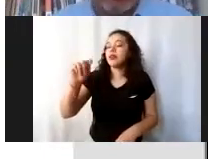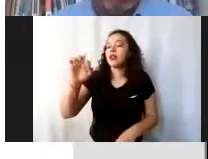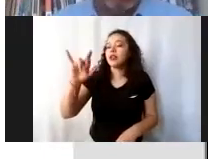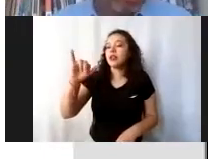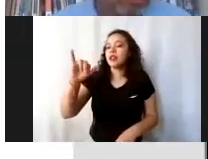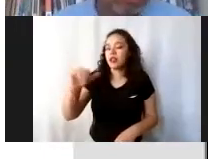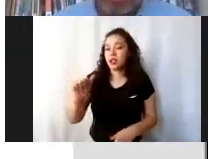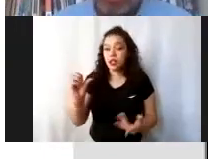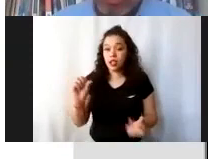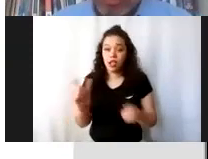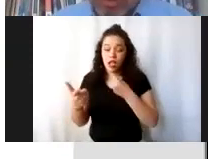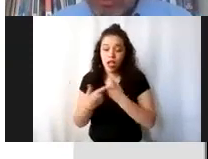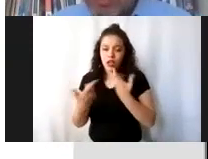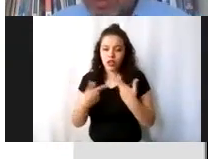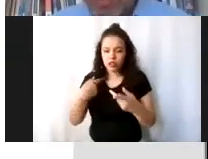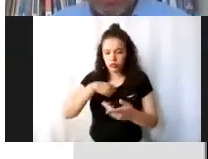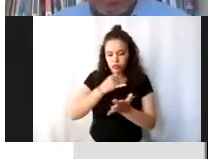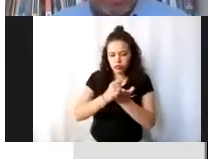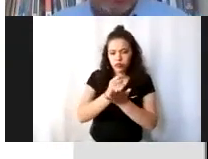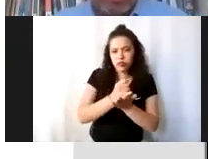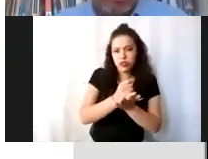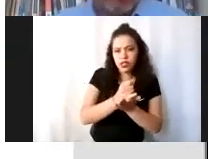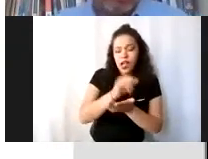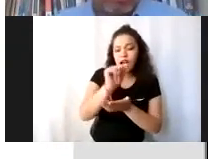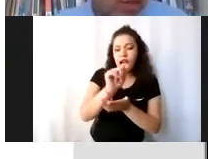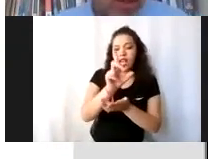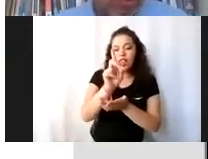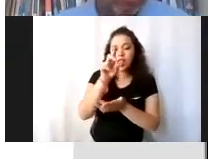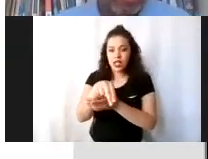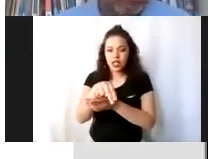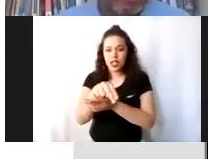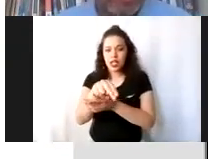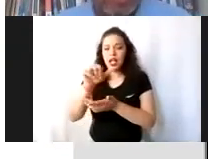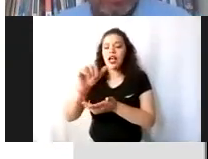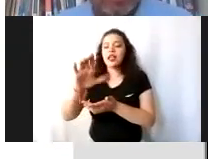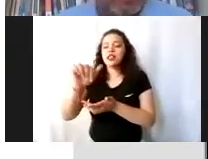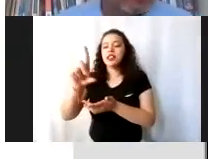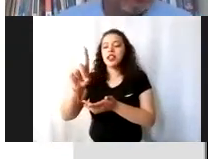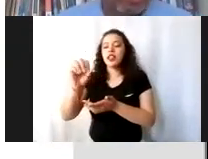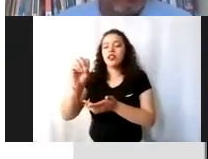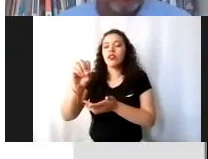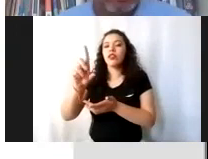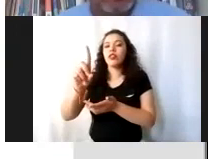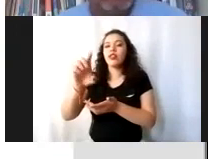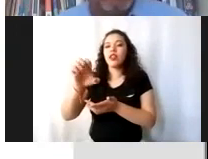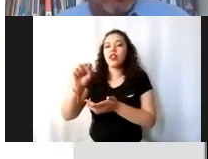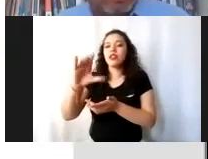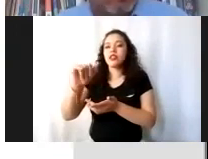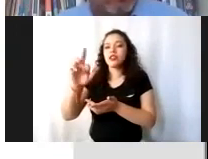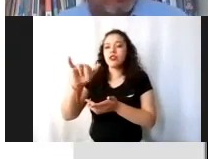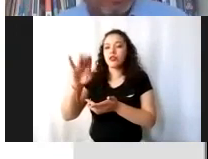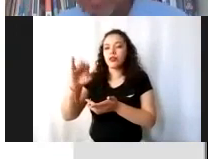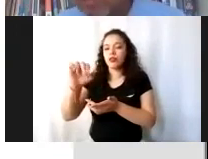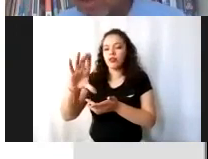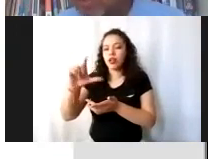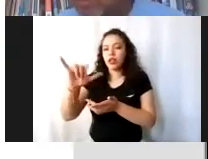en términos bioquímicos, es el ADN, el ácido desoxirribonucleico y el ARN, el ácido ribonucleico, que se